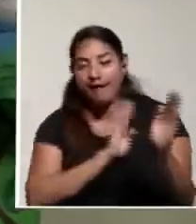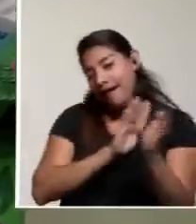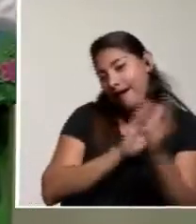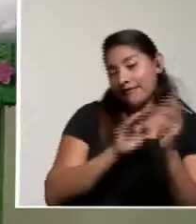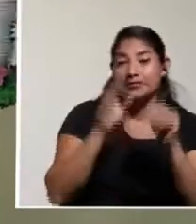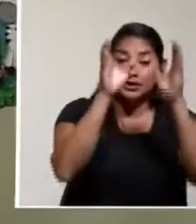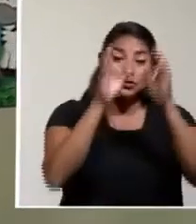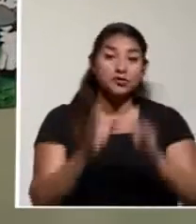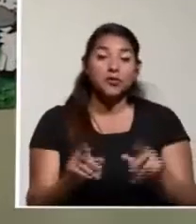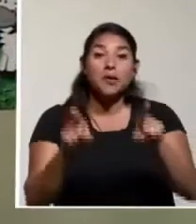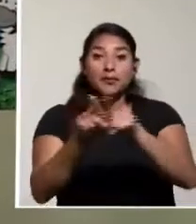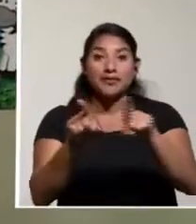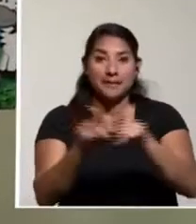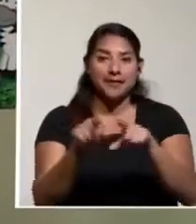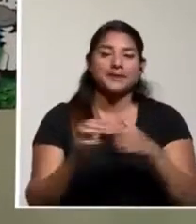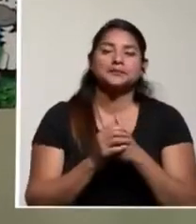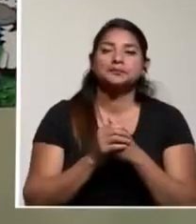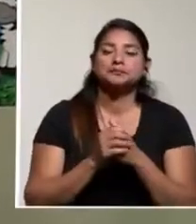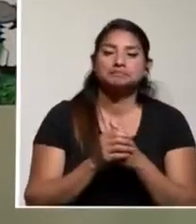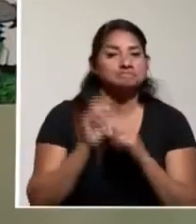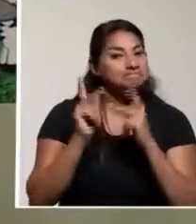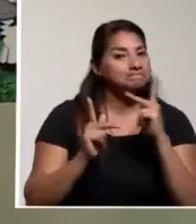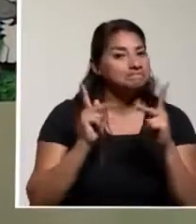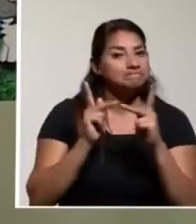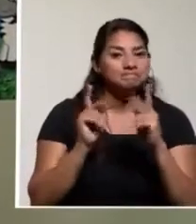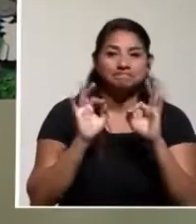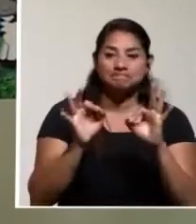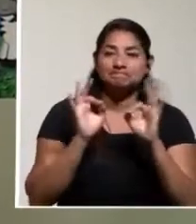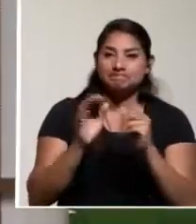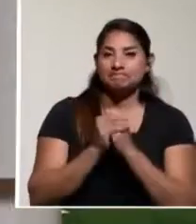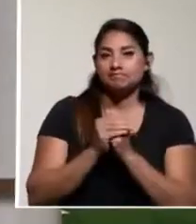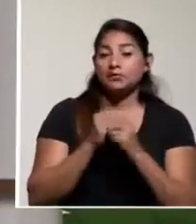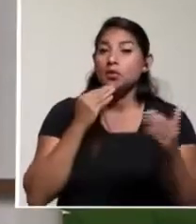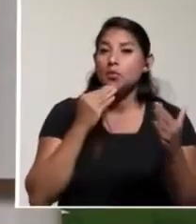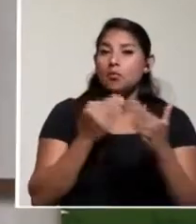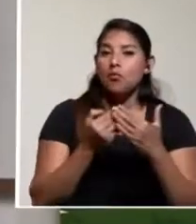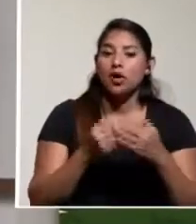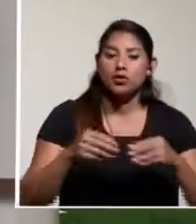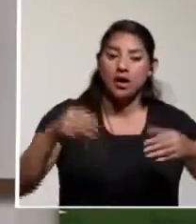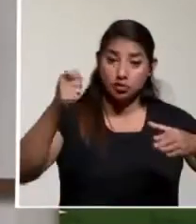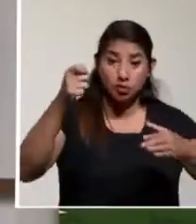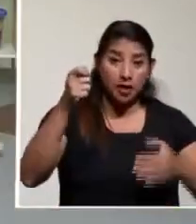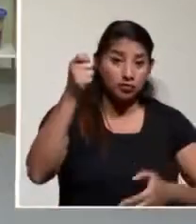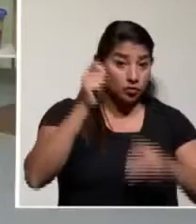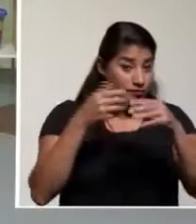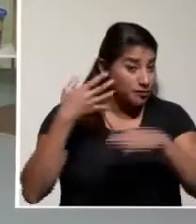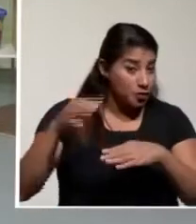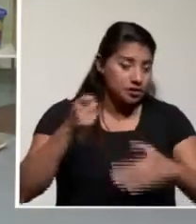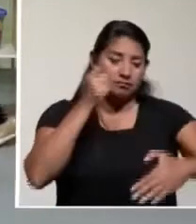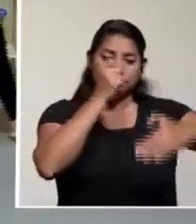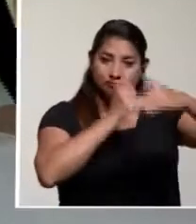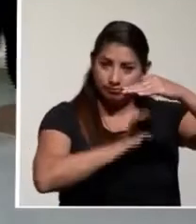otro lado también. Perfecto. Súper bien. Muy bien. Vamos a guardar el instrumento.